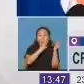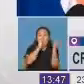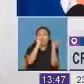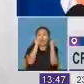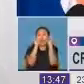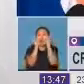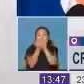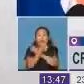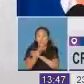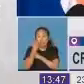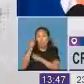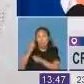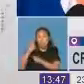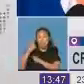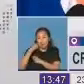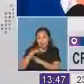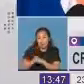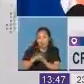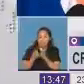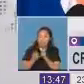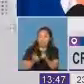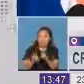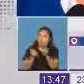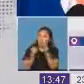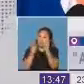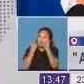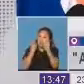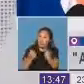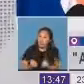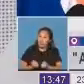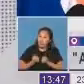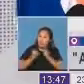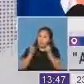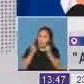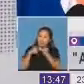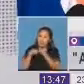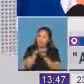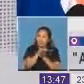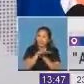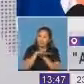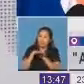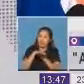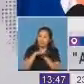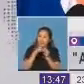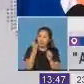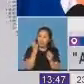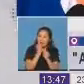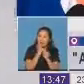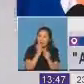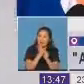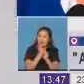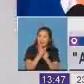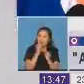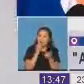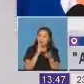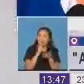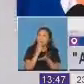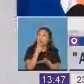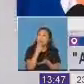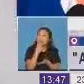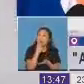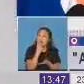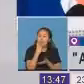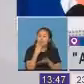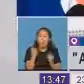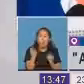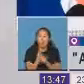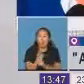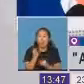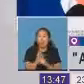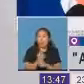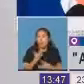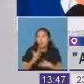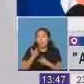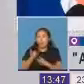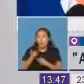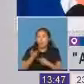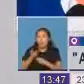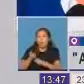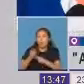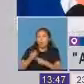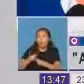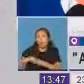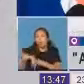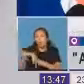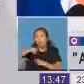el país necesita fortalecer este sector energético. No podemos seguir comprando energía